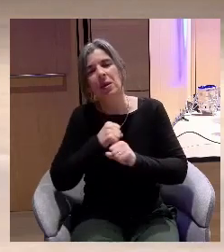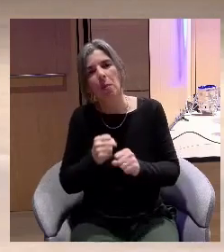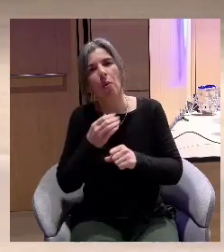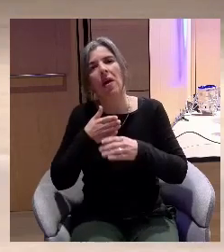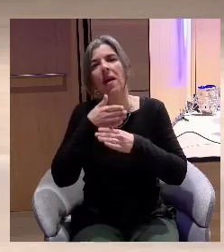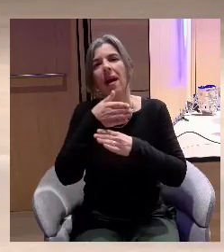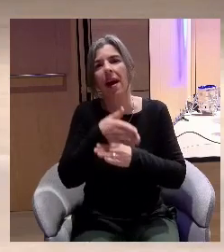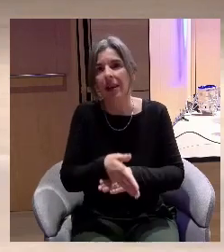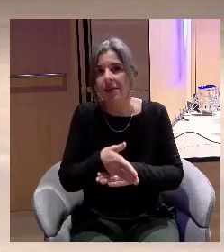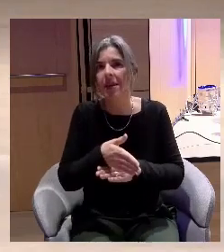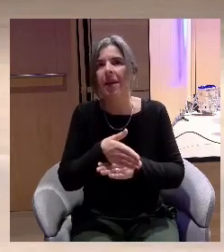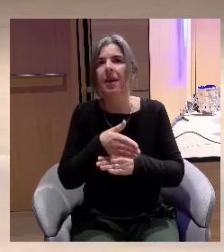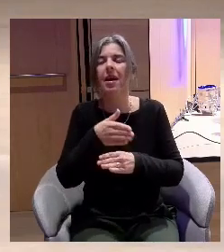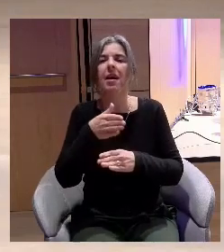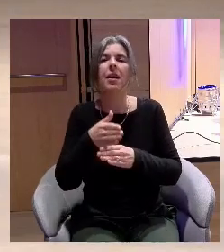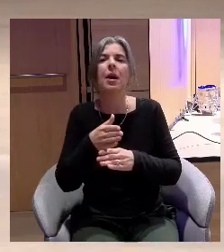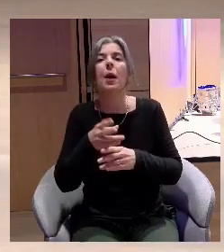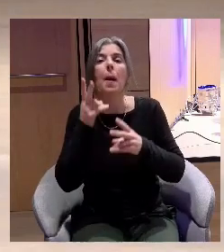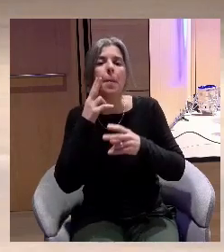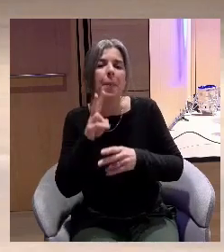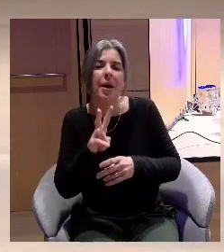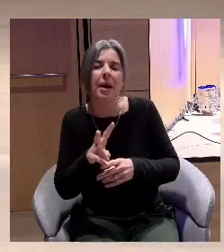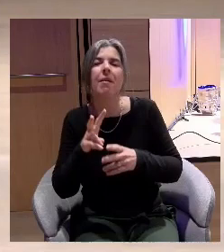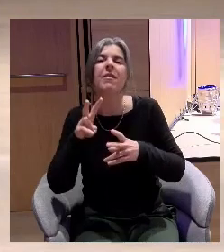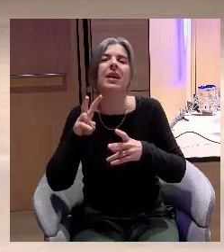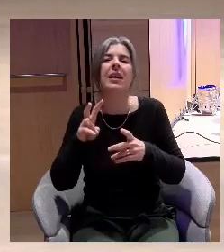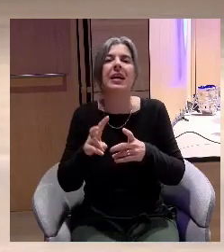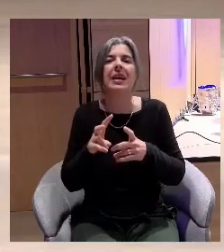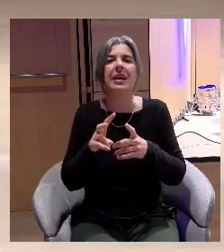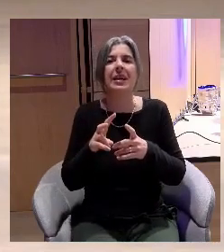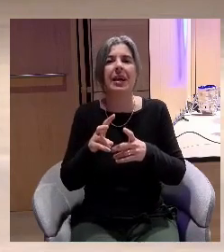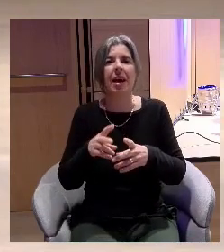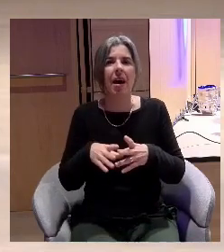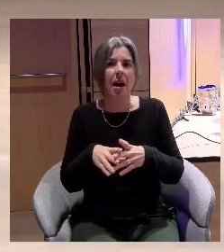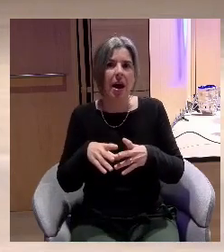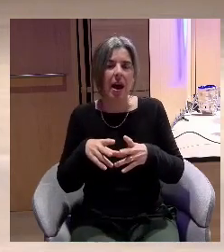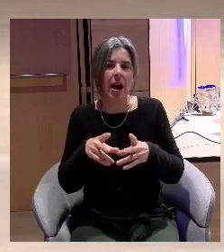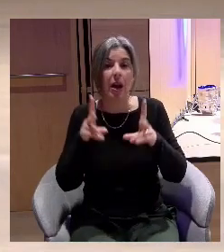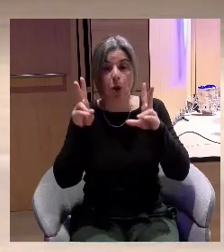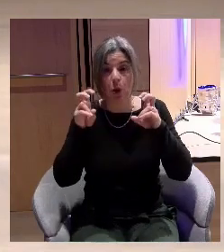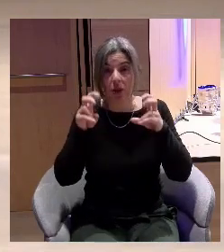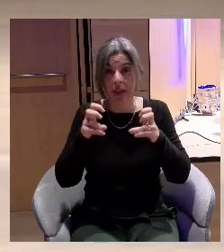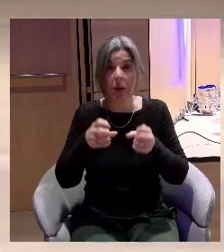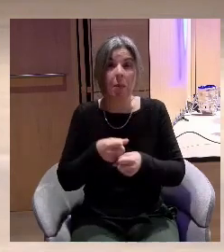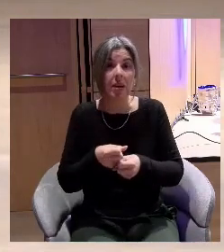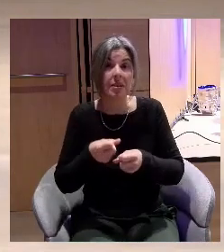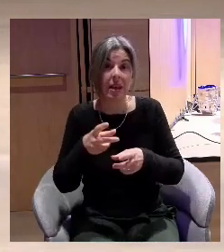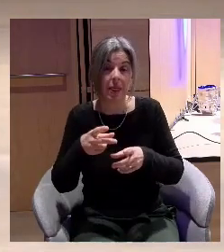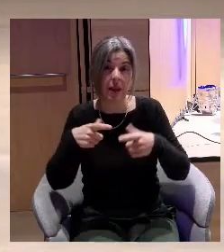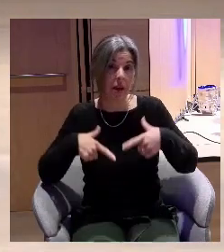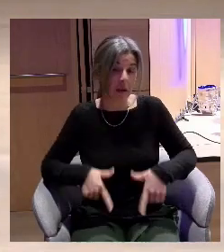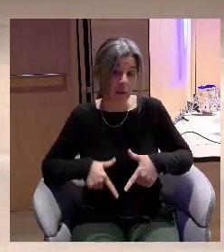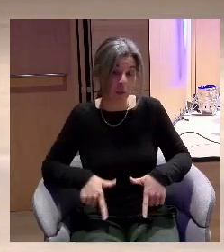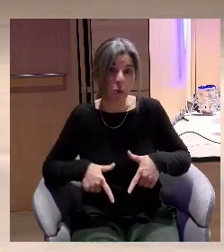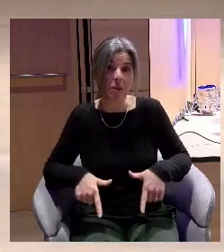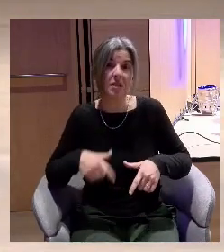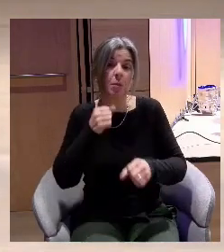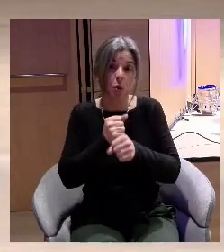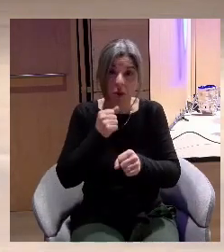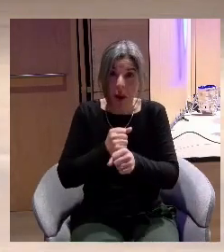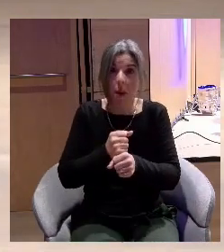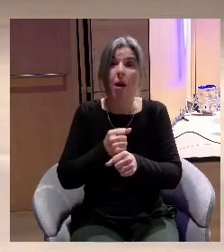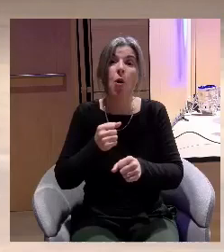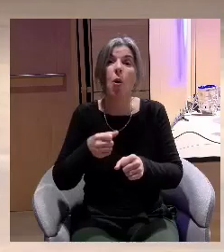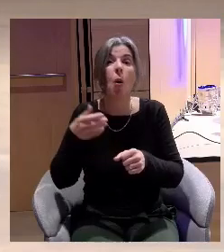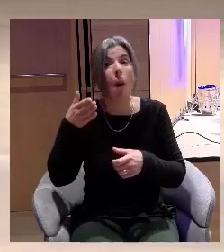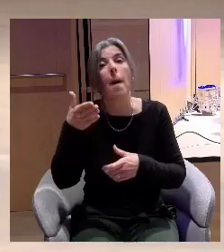mides, donde puedes ver 15 dimensiones del desempeño de las municipalidades, entonces uno puede decir, Quibdó, ok,